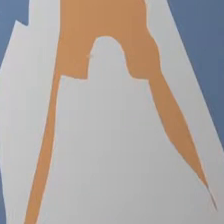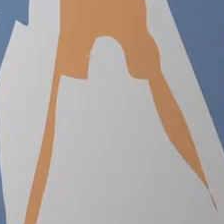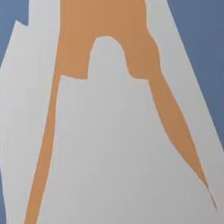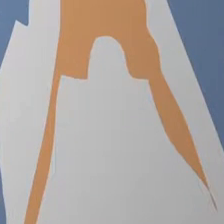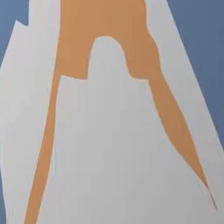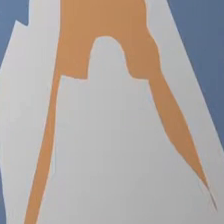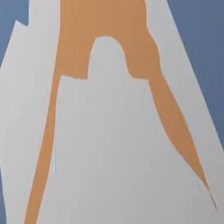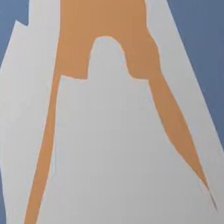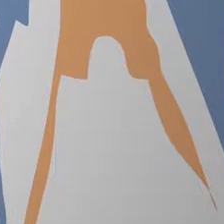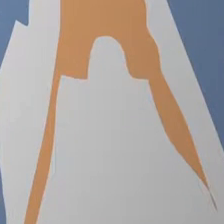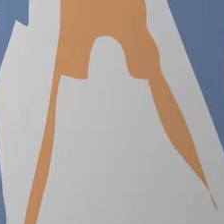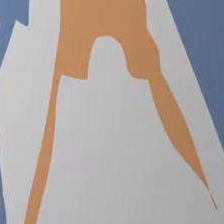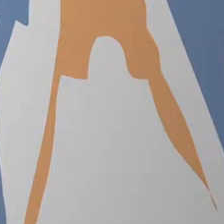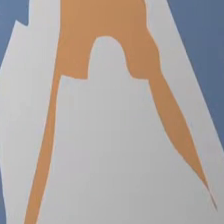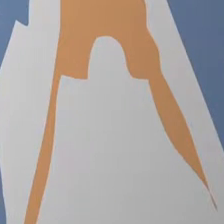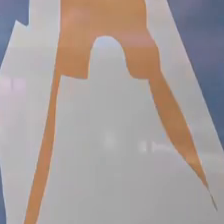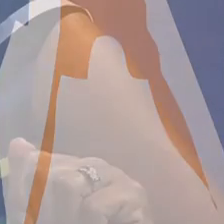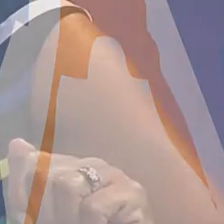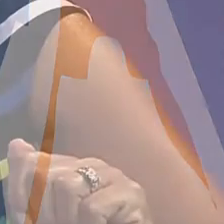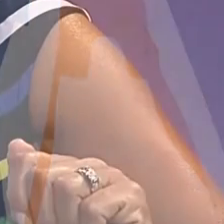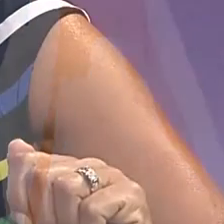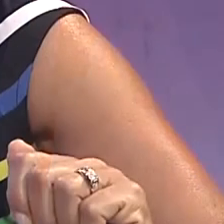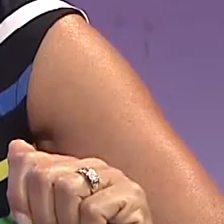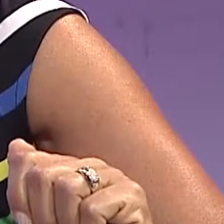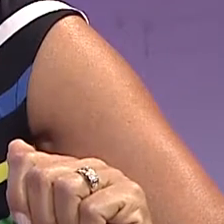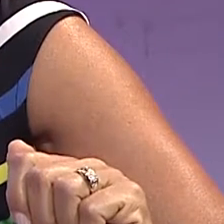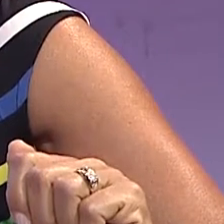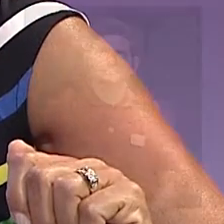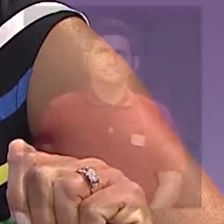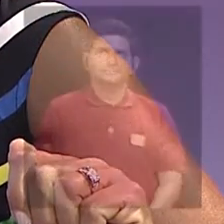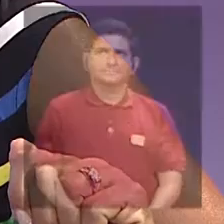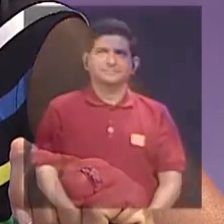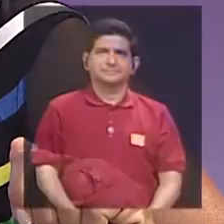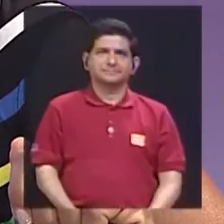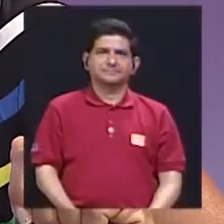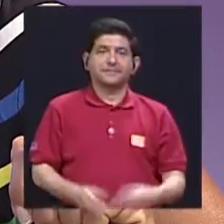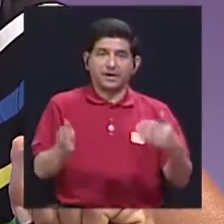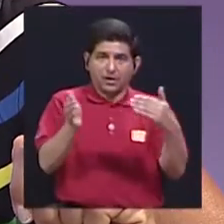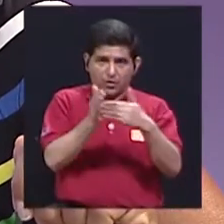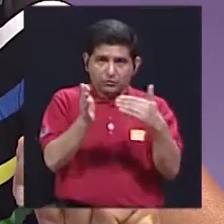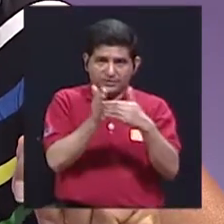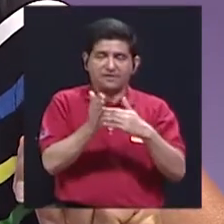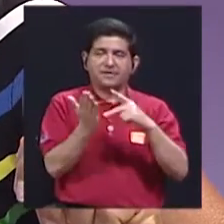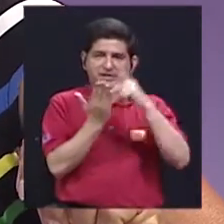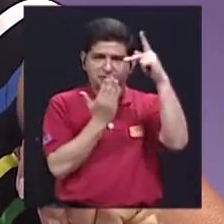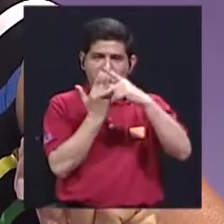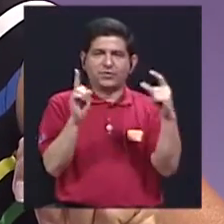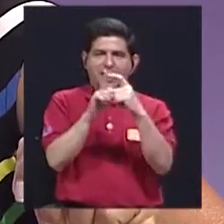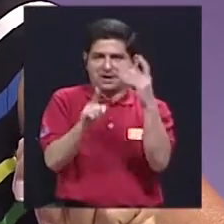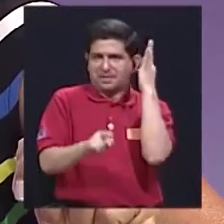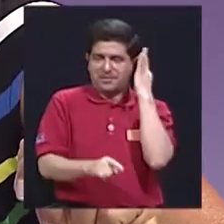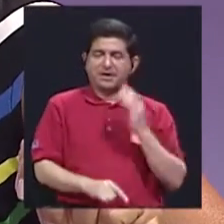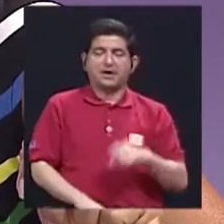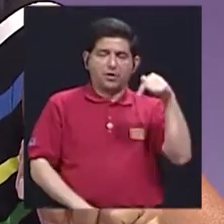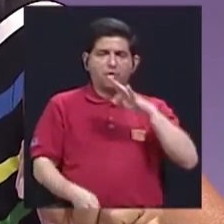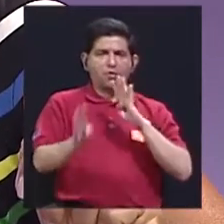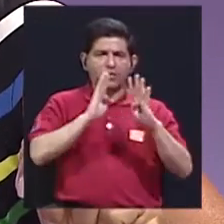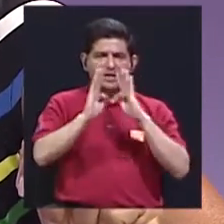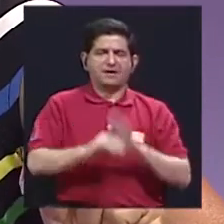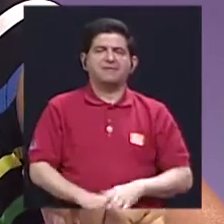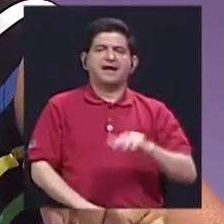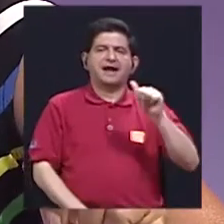estamos de nuevo en palabra de mujeres hoy vamos a conocer sobre anna sobhi es una asociación nacional